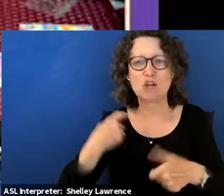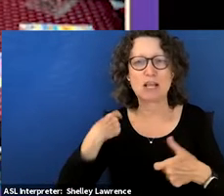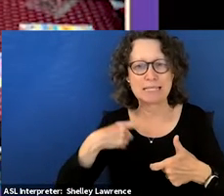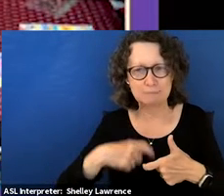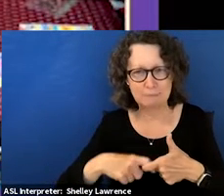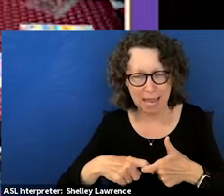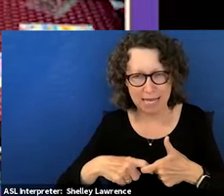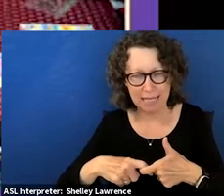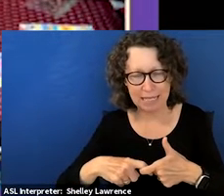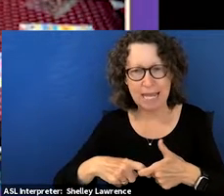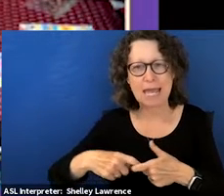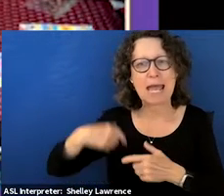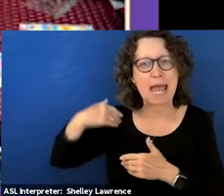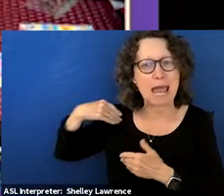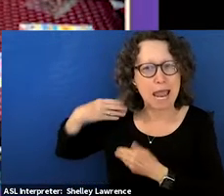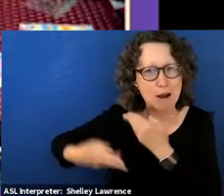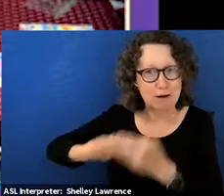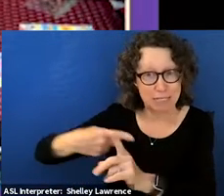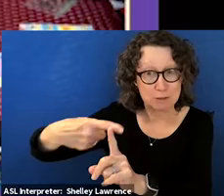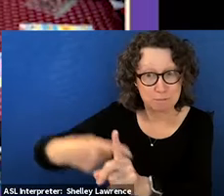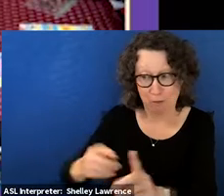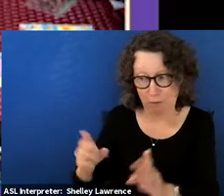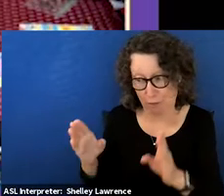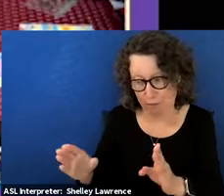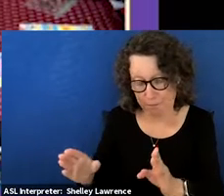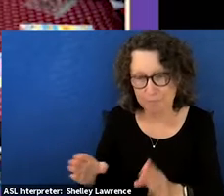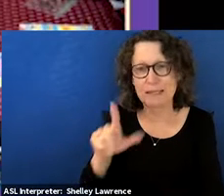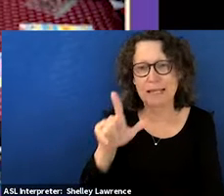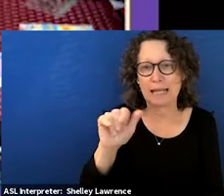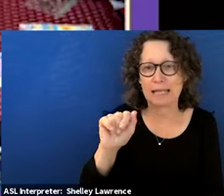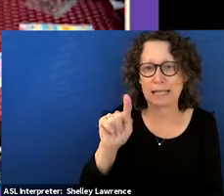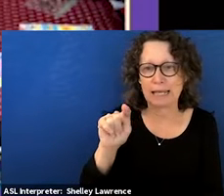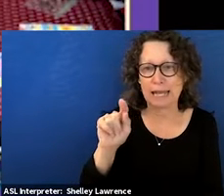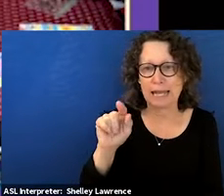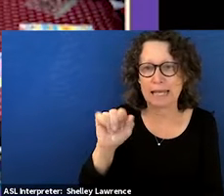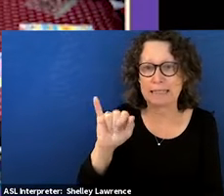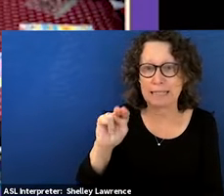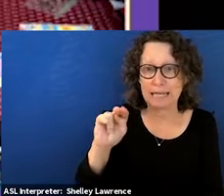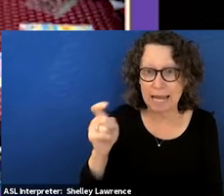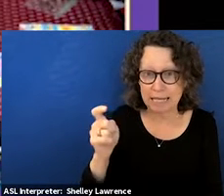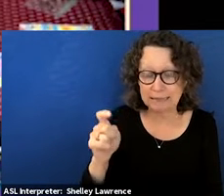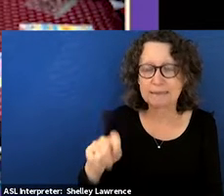octubre. Es el mes del legado hispano.